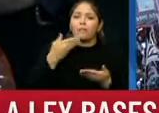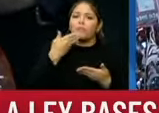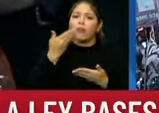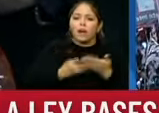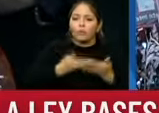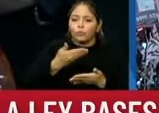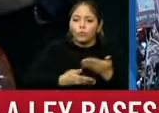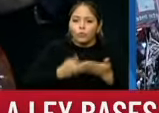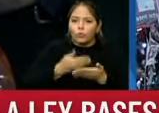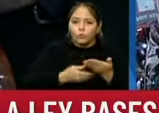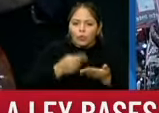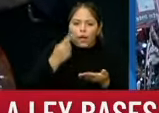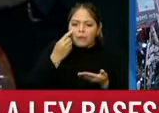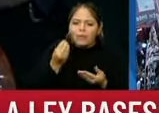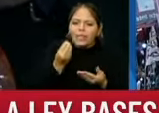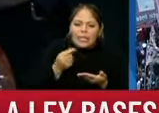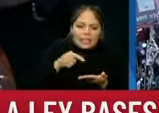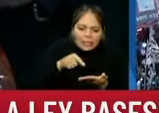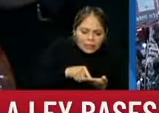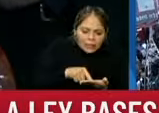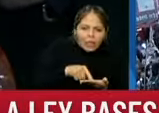Cámara de Diputados.